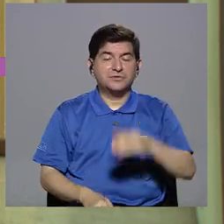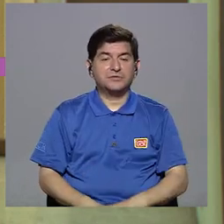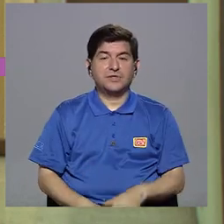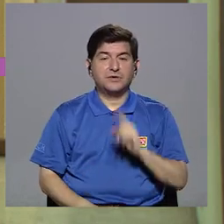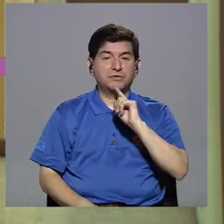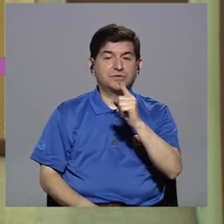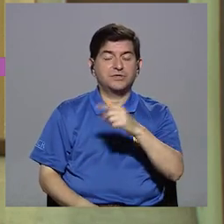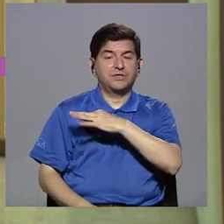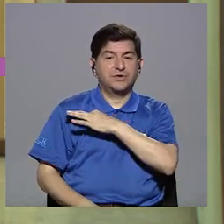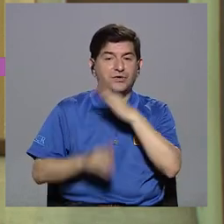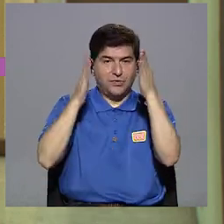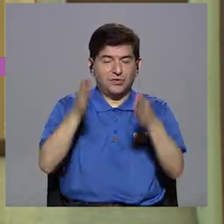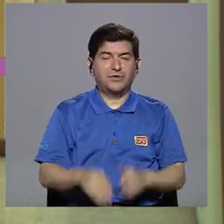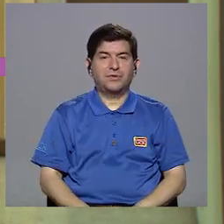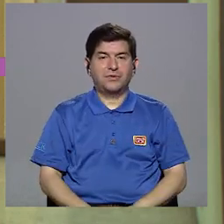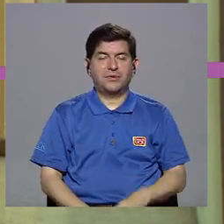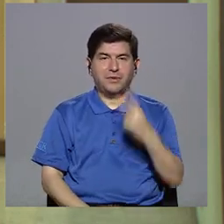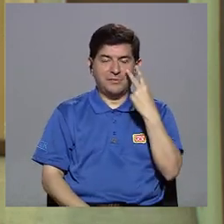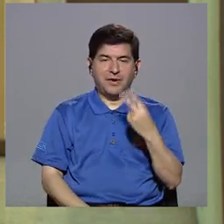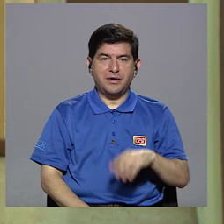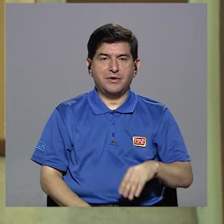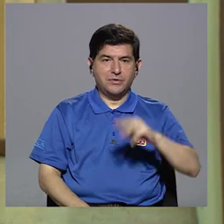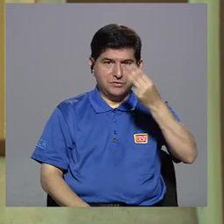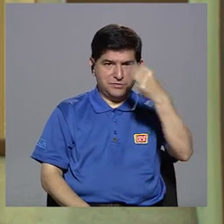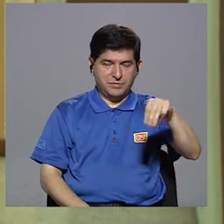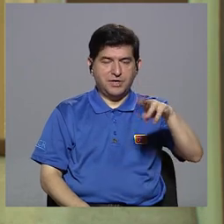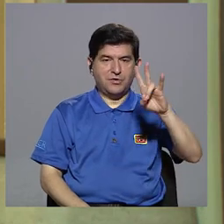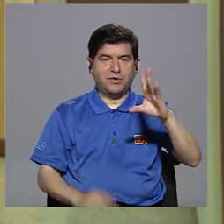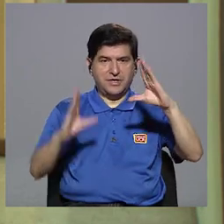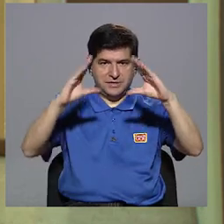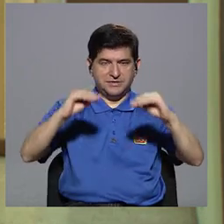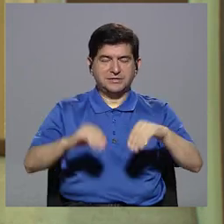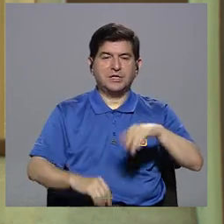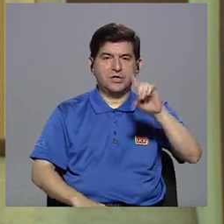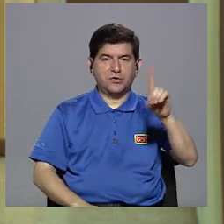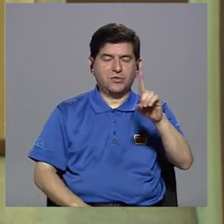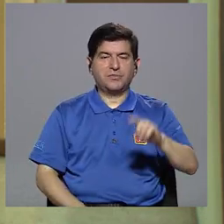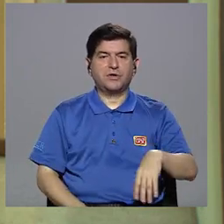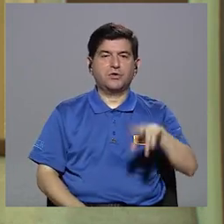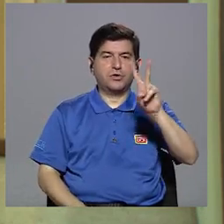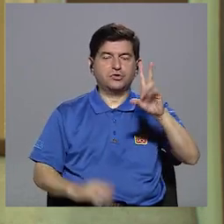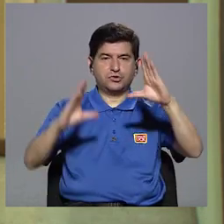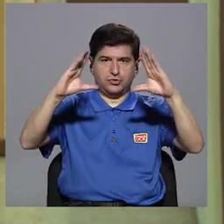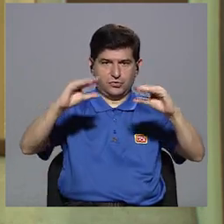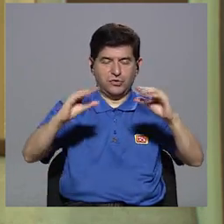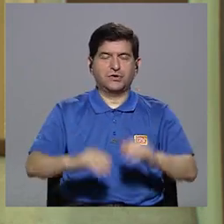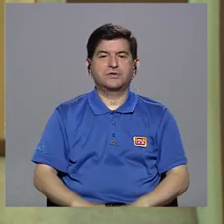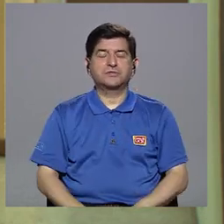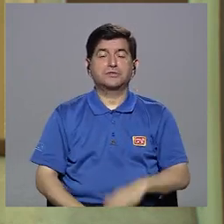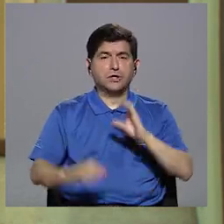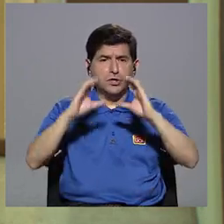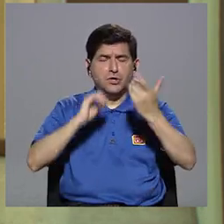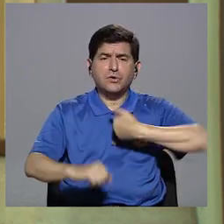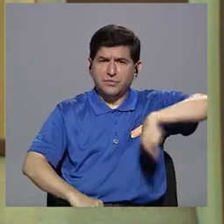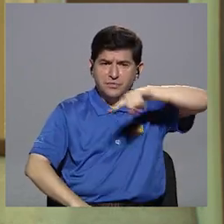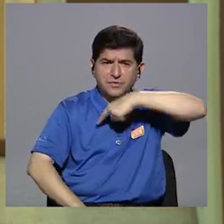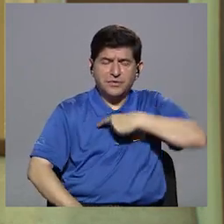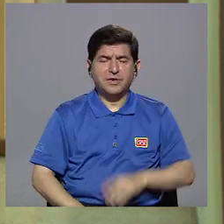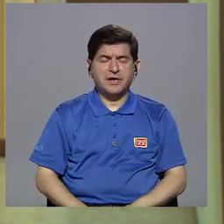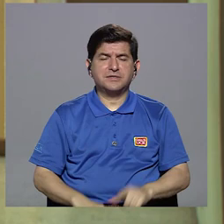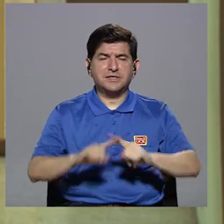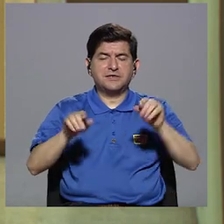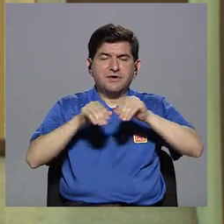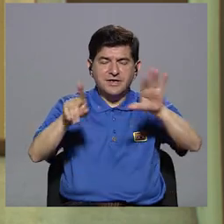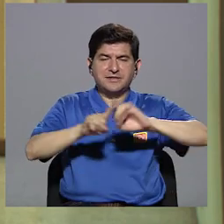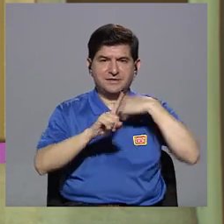que nos dejó nuestro invitado les invito a que nos vean todos los miércoles a las 7 de la noche los domingos a las 2 de la tarde y que se comuniquen con nosotros